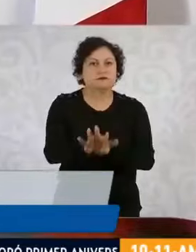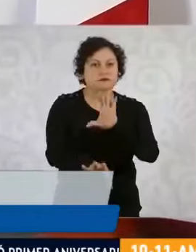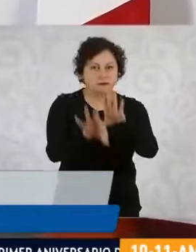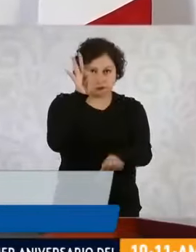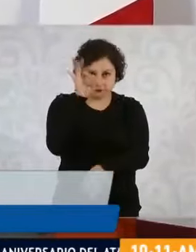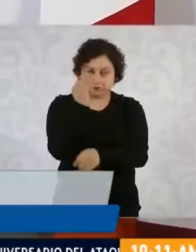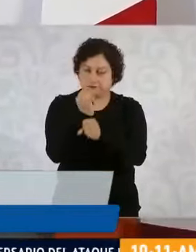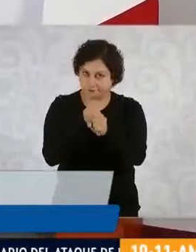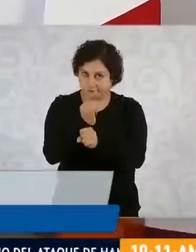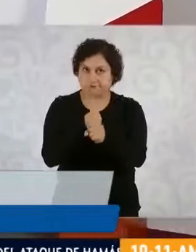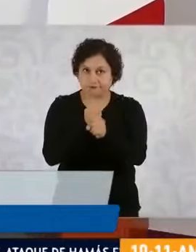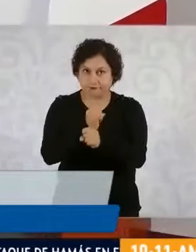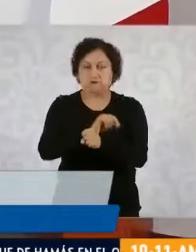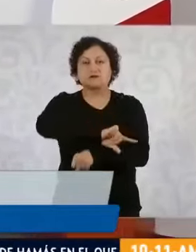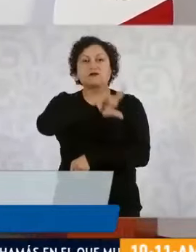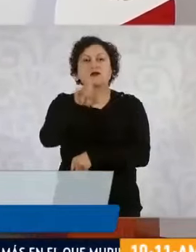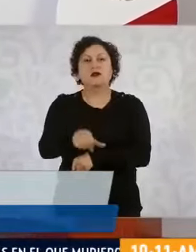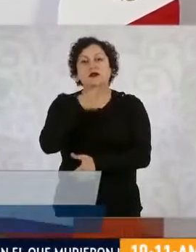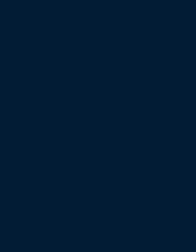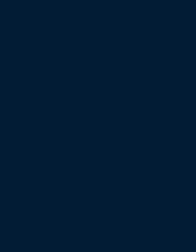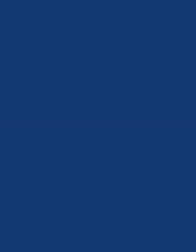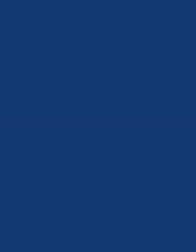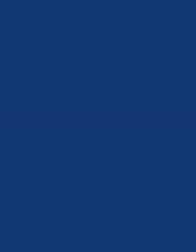pues hacer las detenciones correspondientes